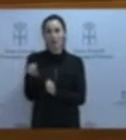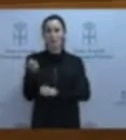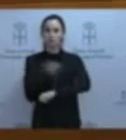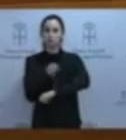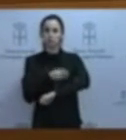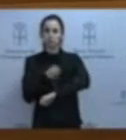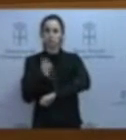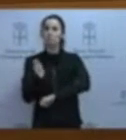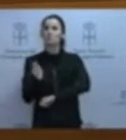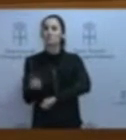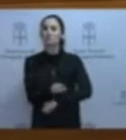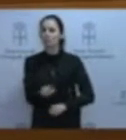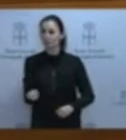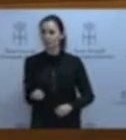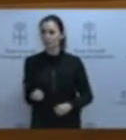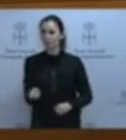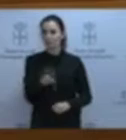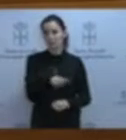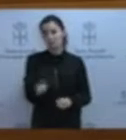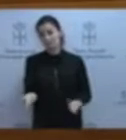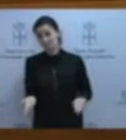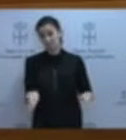más, ¿no?